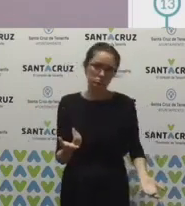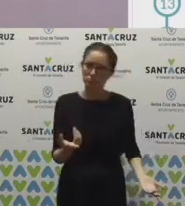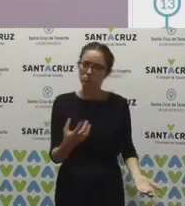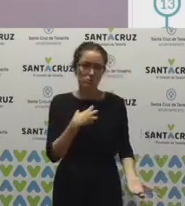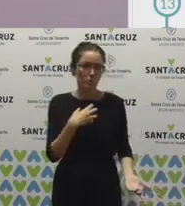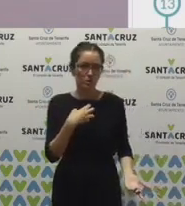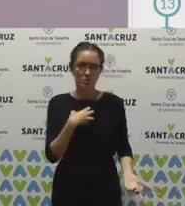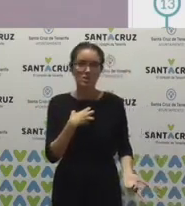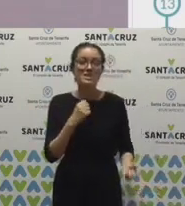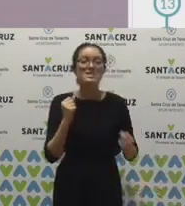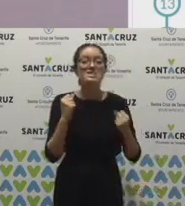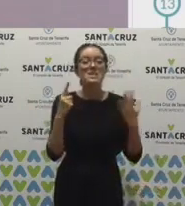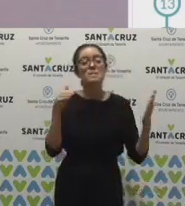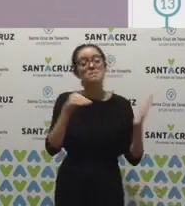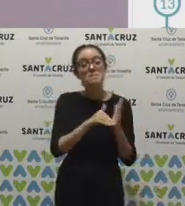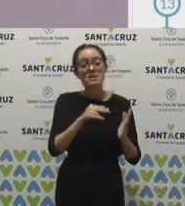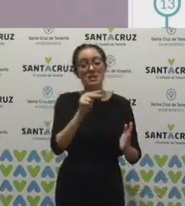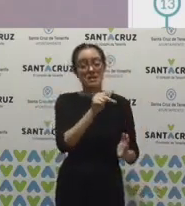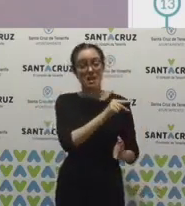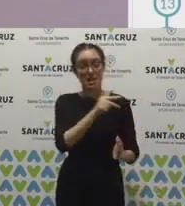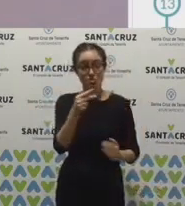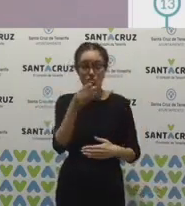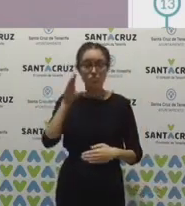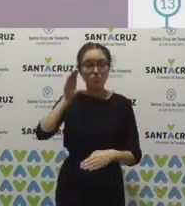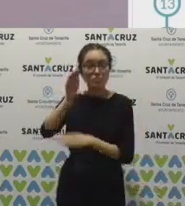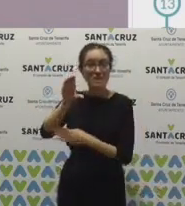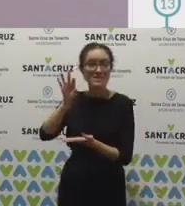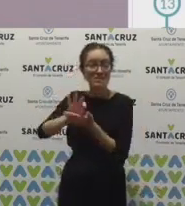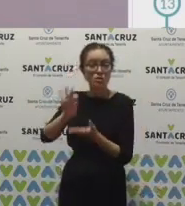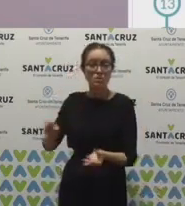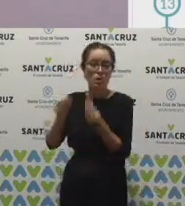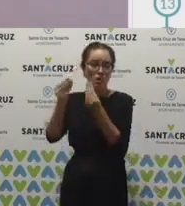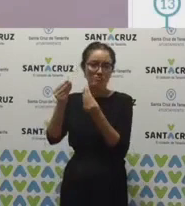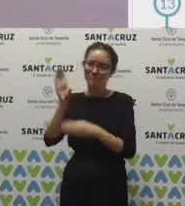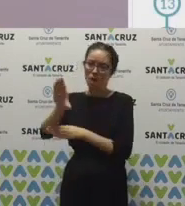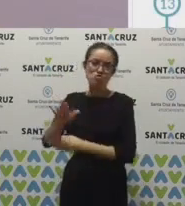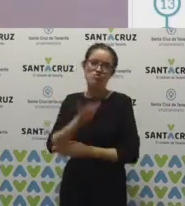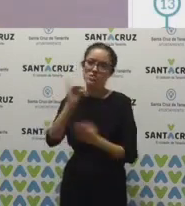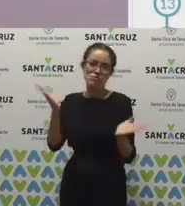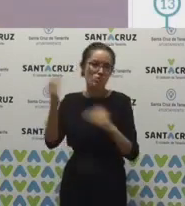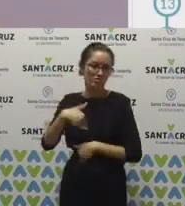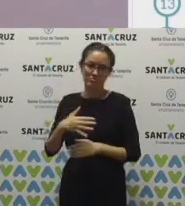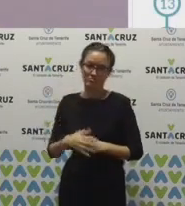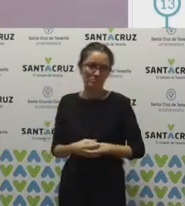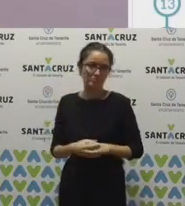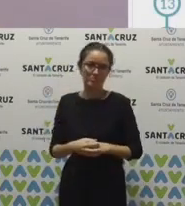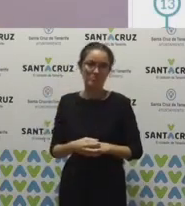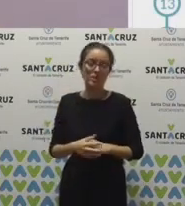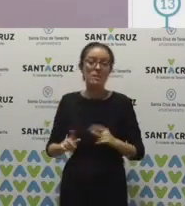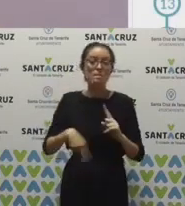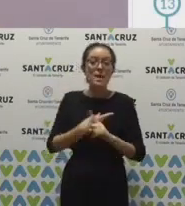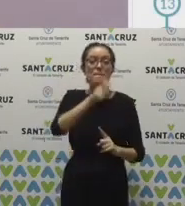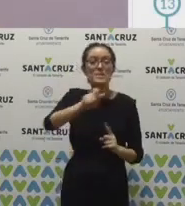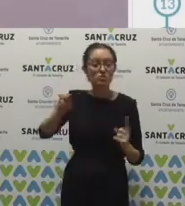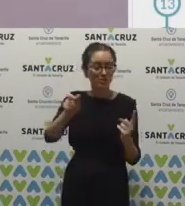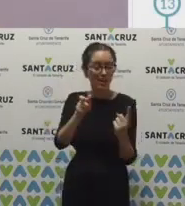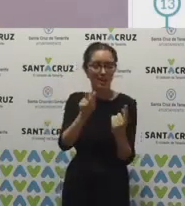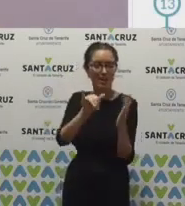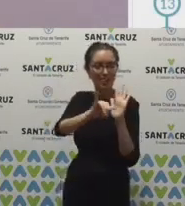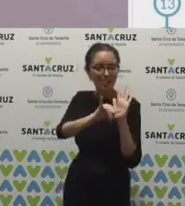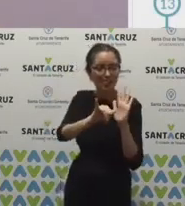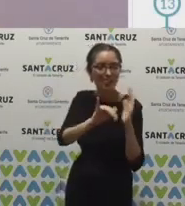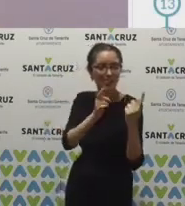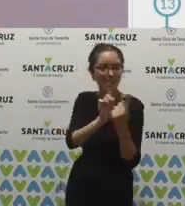los seis mil euros destinados a mejorar este servicio no han funcionado la cercanía a la ciudadanía igual que a las personas